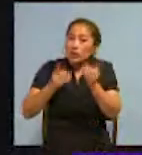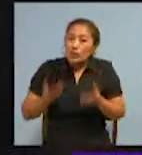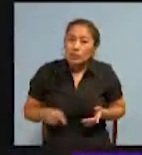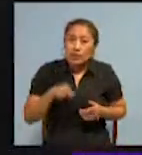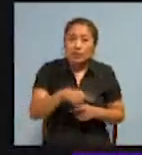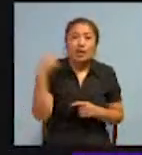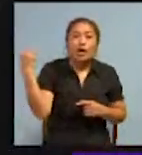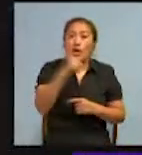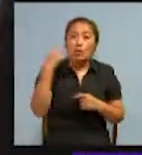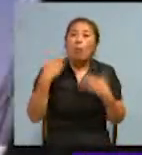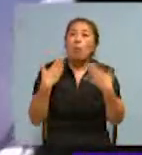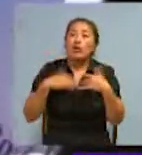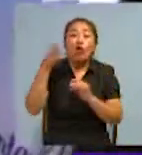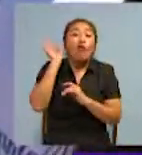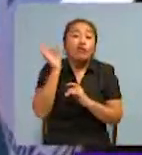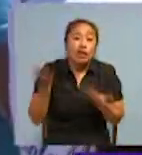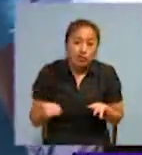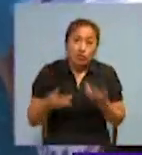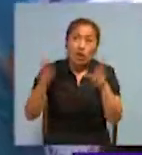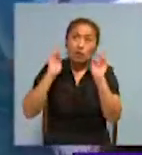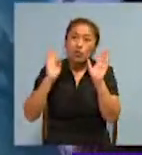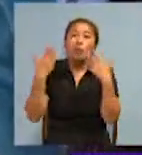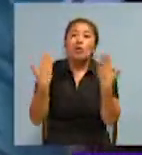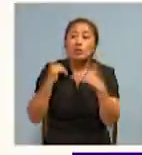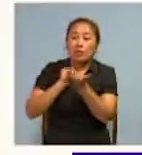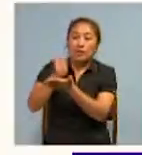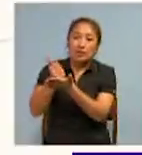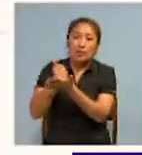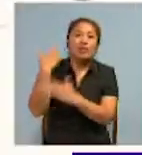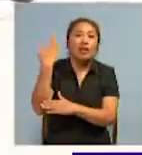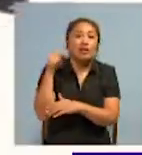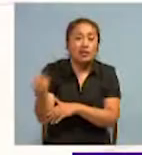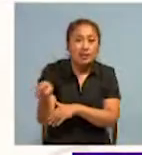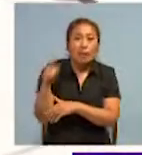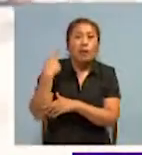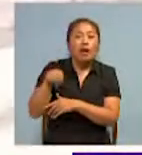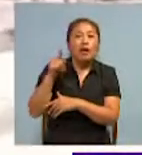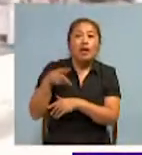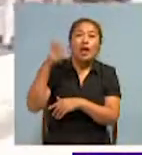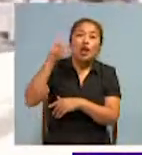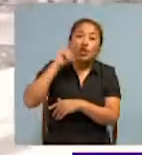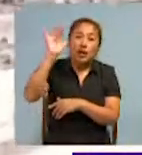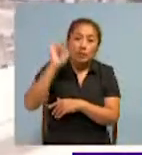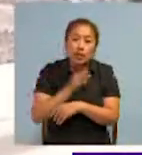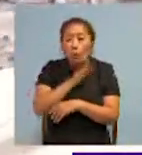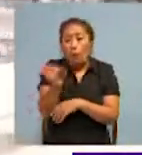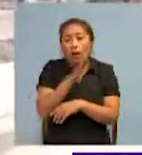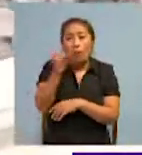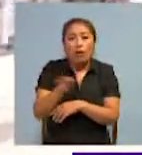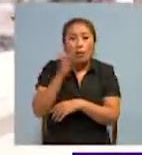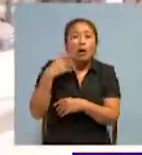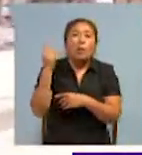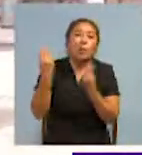la suerte y la obligación obviamente de participar toda la semana en la asamblea semanal que hacíamos los miércoles en donde bueno muchas veces hemos